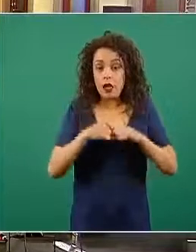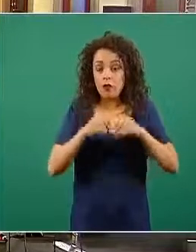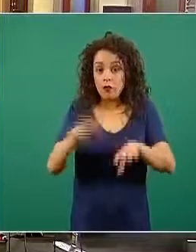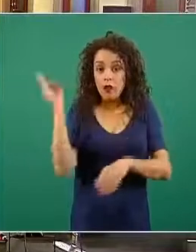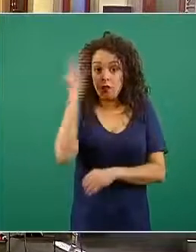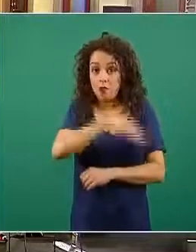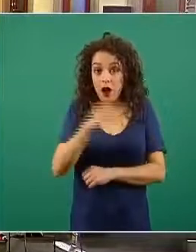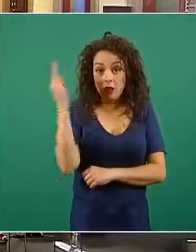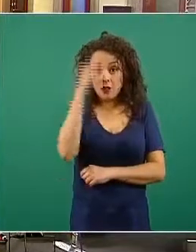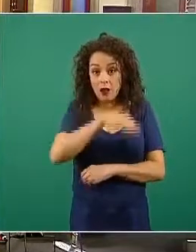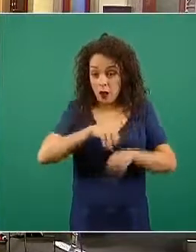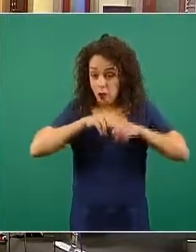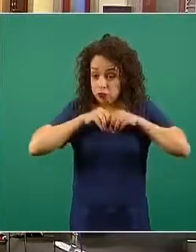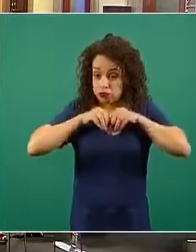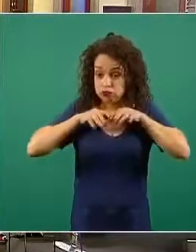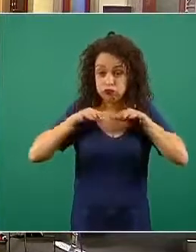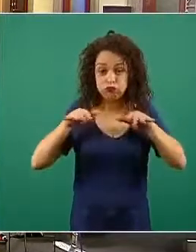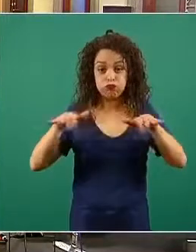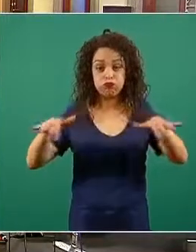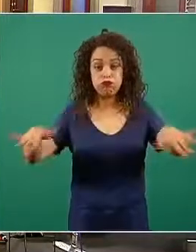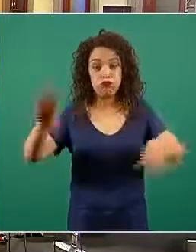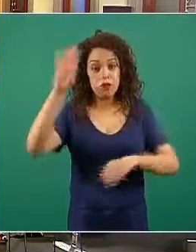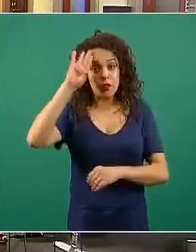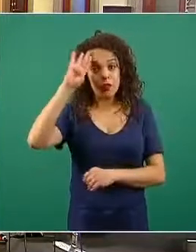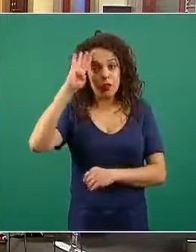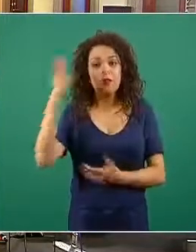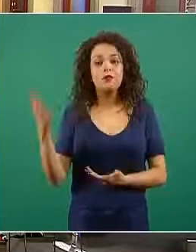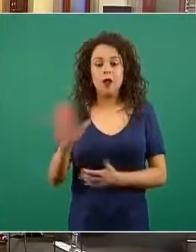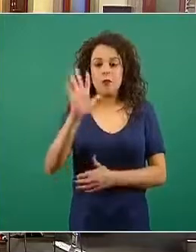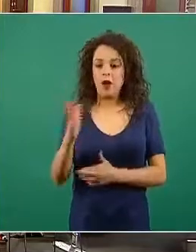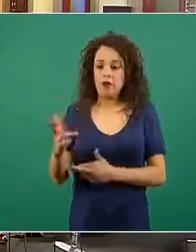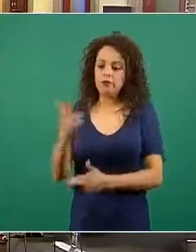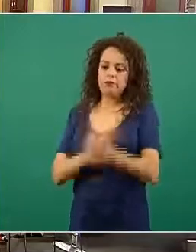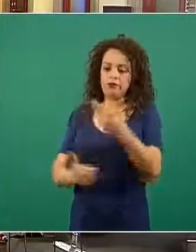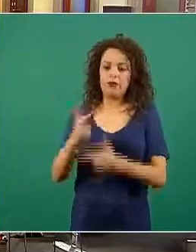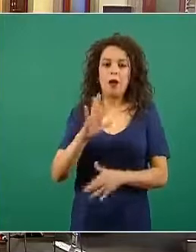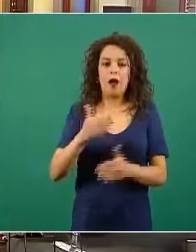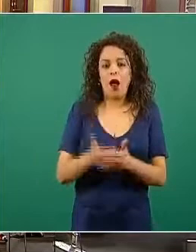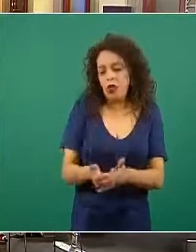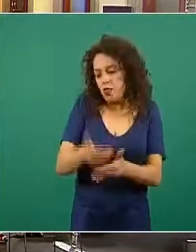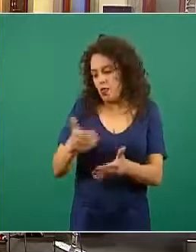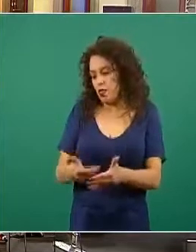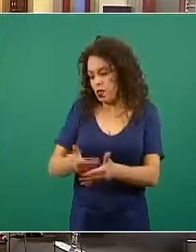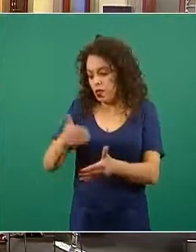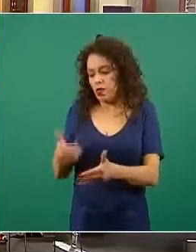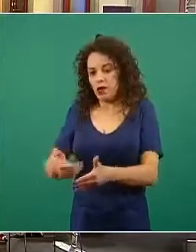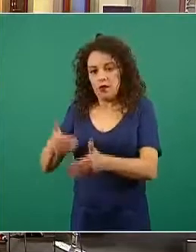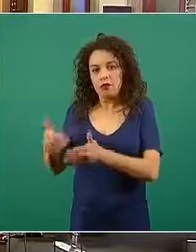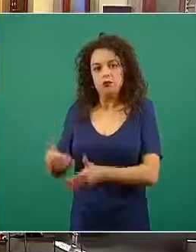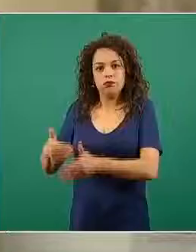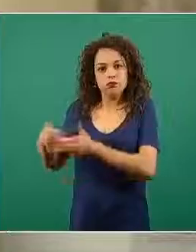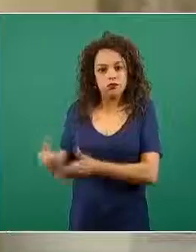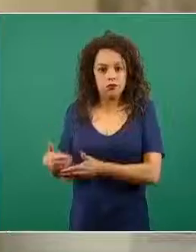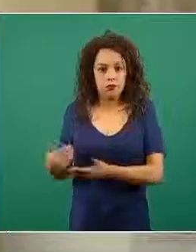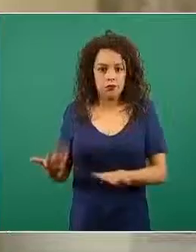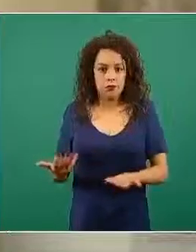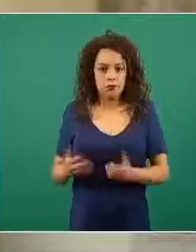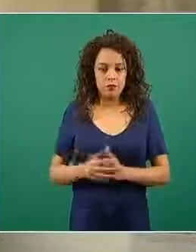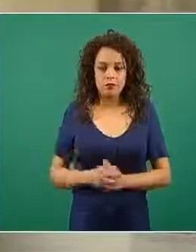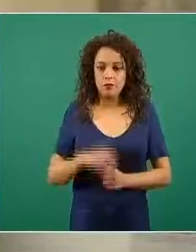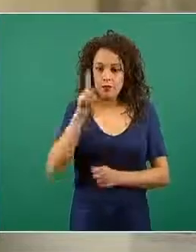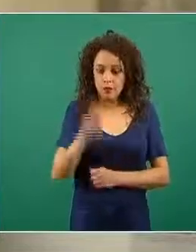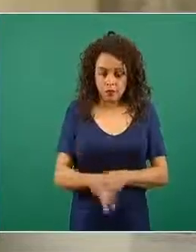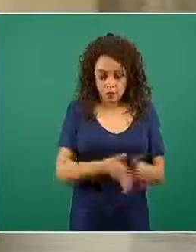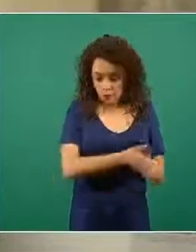fake news, comenzaron a ver de alguna manera cierto retroceso. Yo creo que después de un gran año de todo